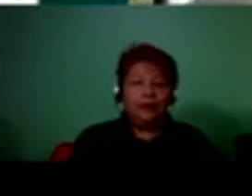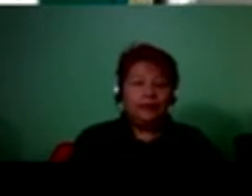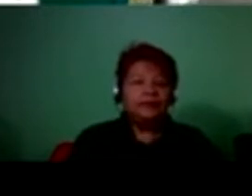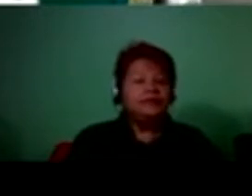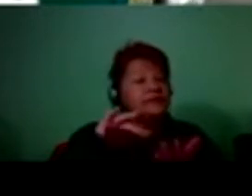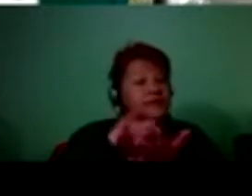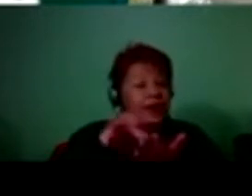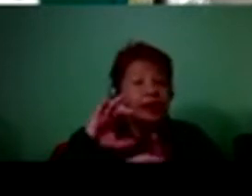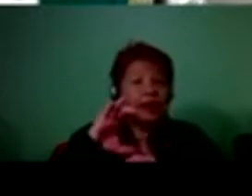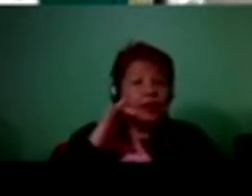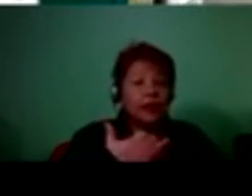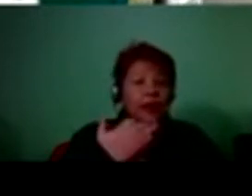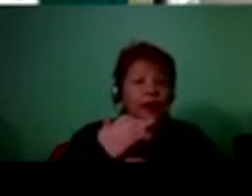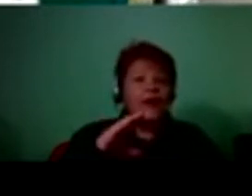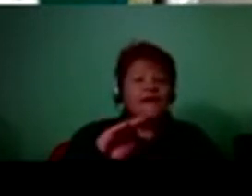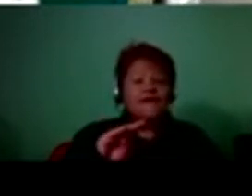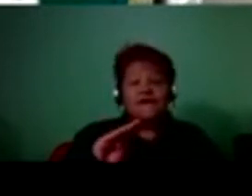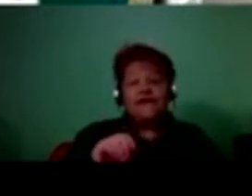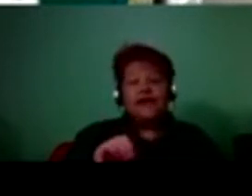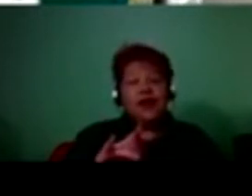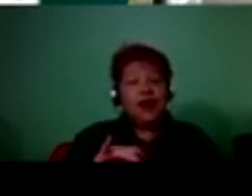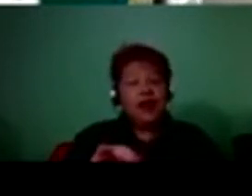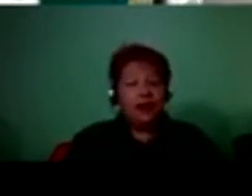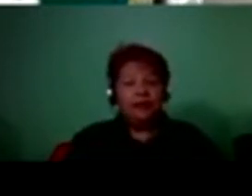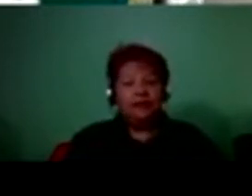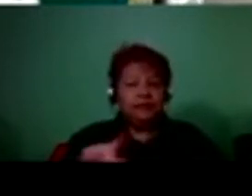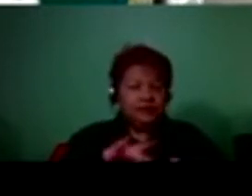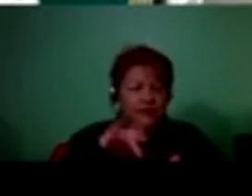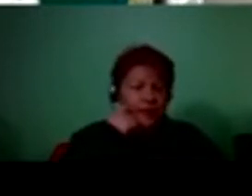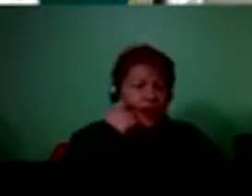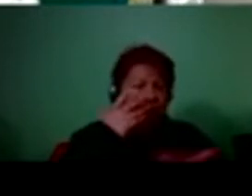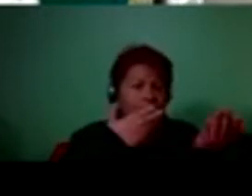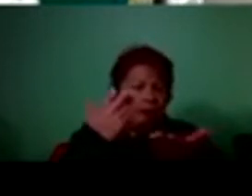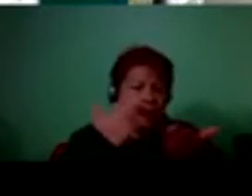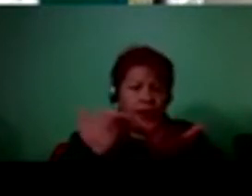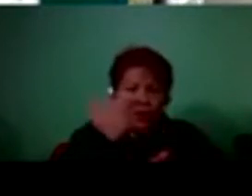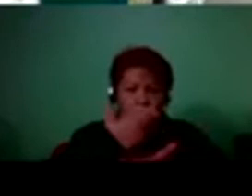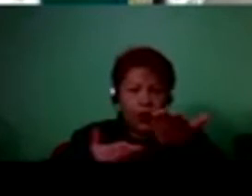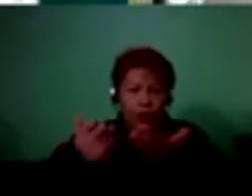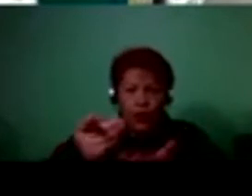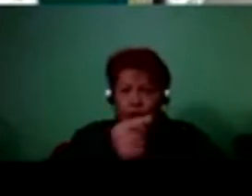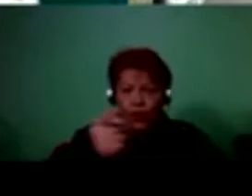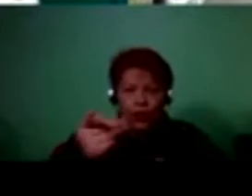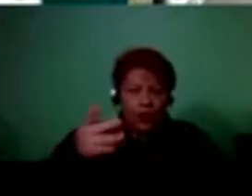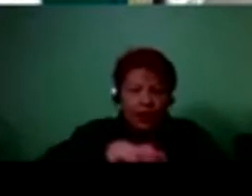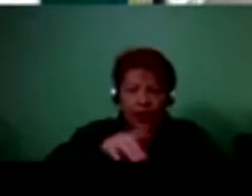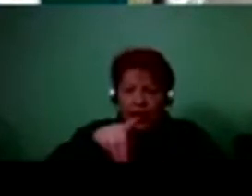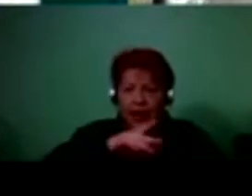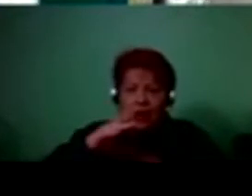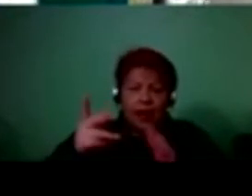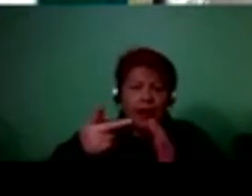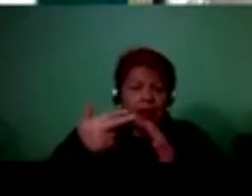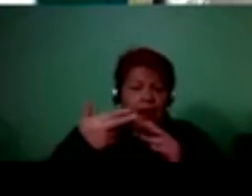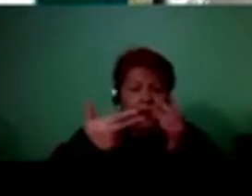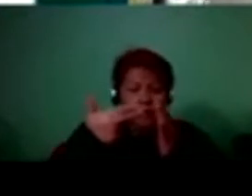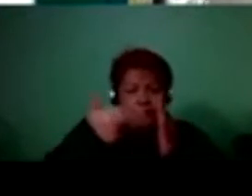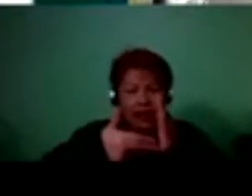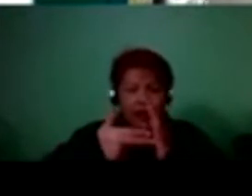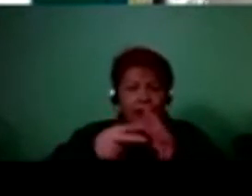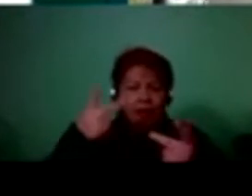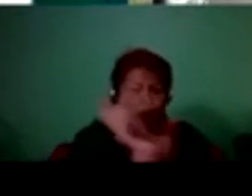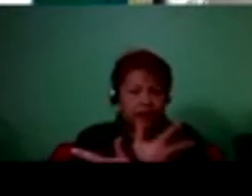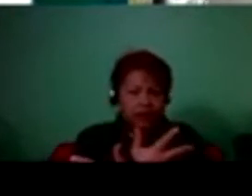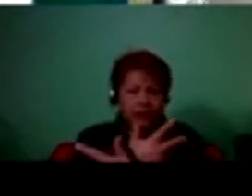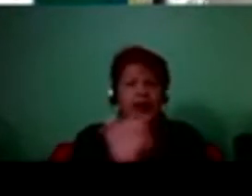Gracias, comisionado Bonilla, por sus palabras. Pues yo quiero agradecer la presencia de todos los integrantes de este presidium virtual que nos